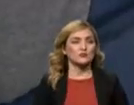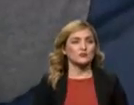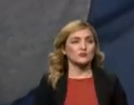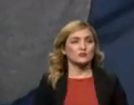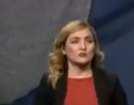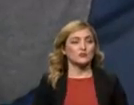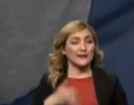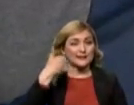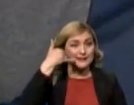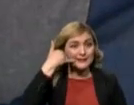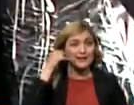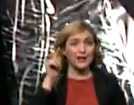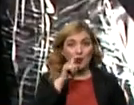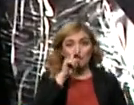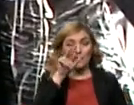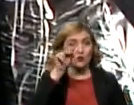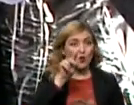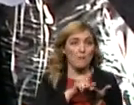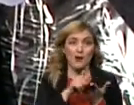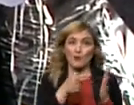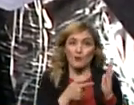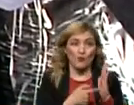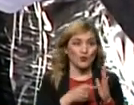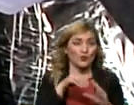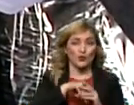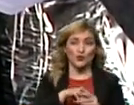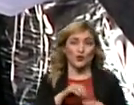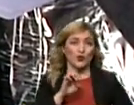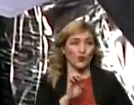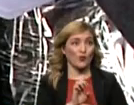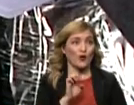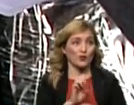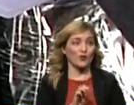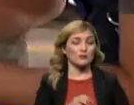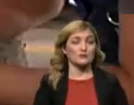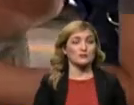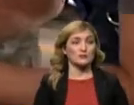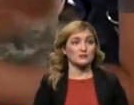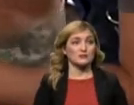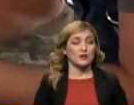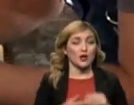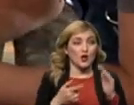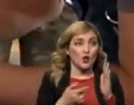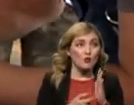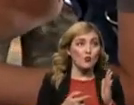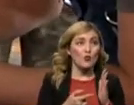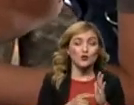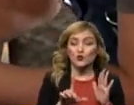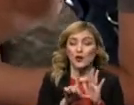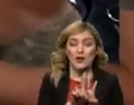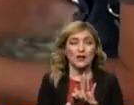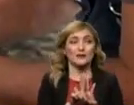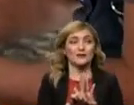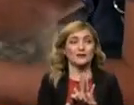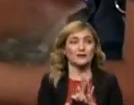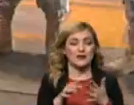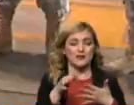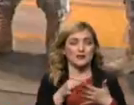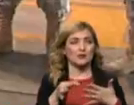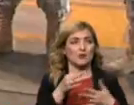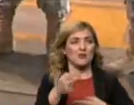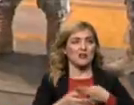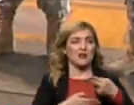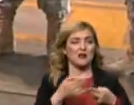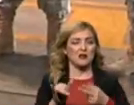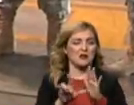los teléfonos celulares ya no pagan aranceles en nuestro país, sino únicamente impuestos de ley, este tipo de